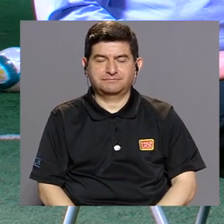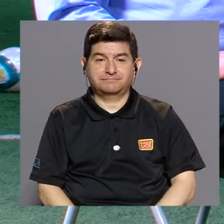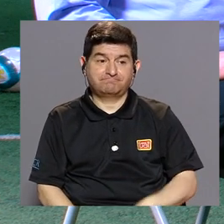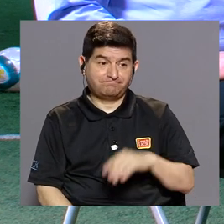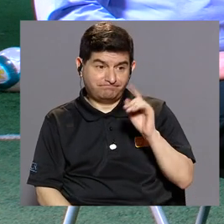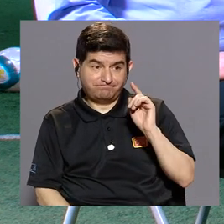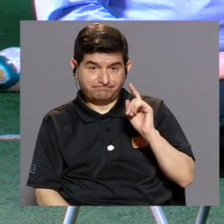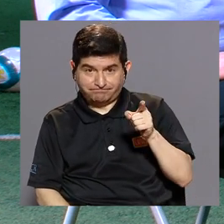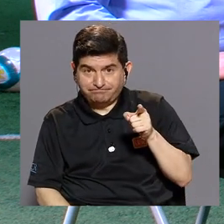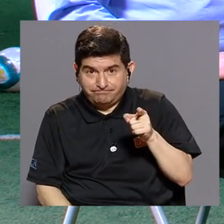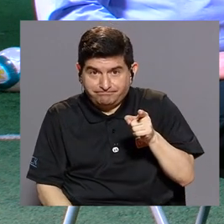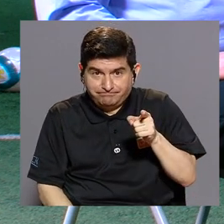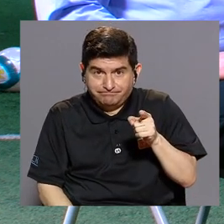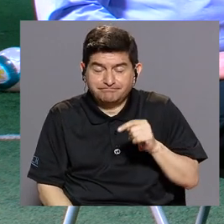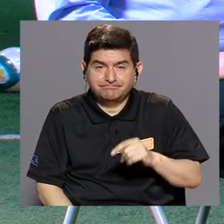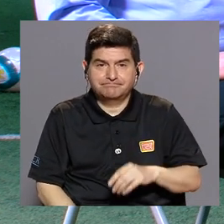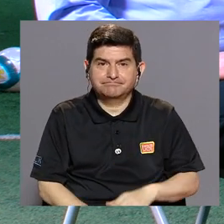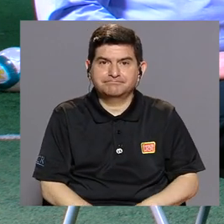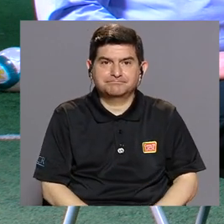Shirley,